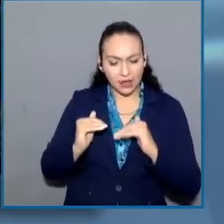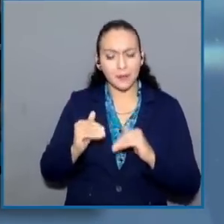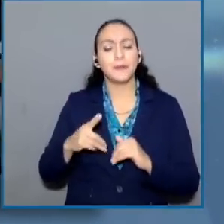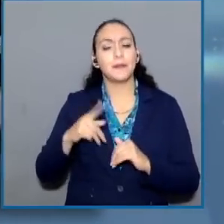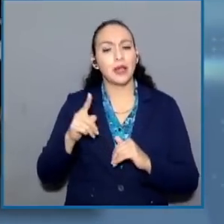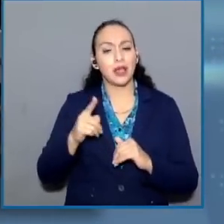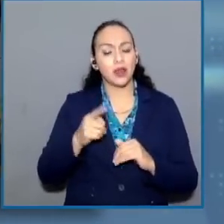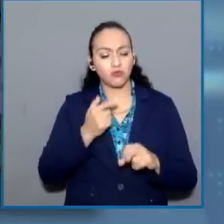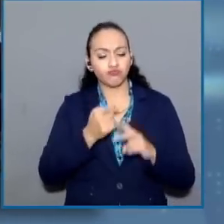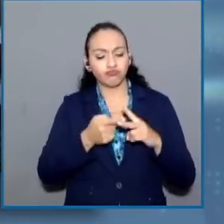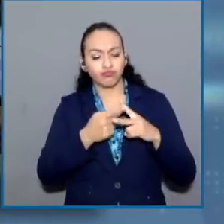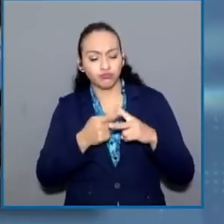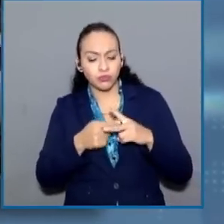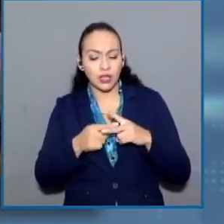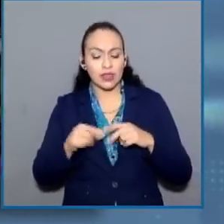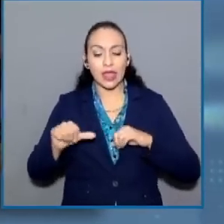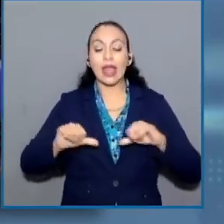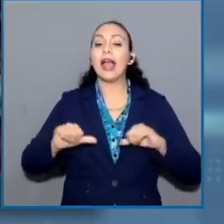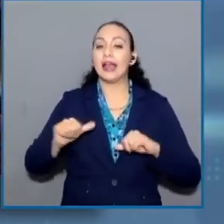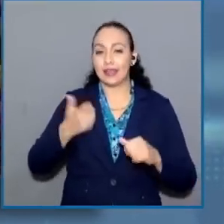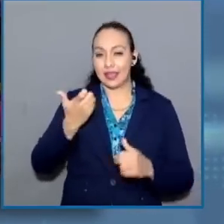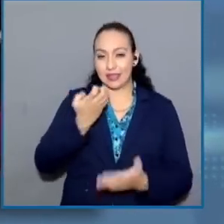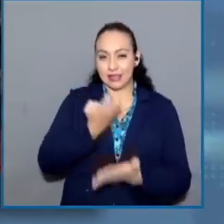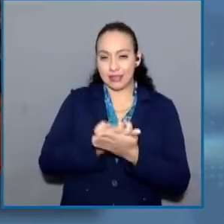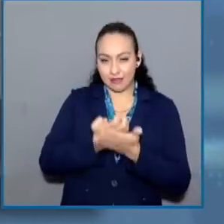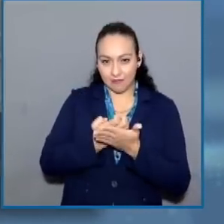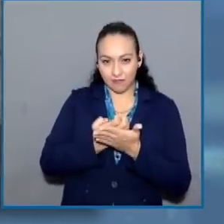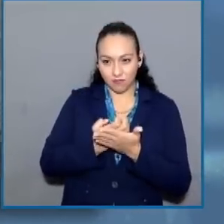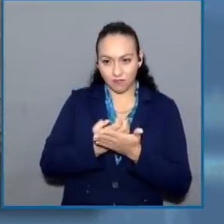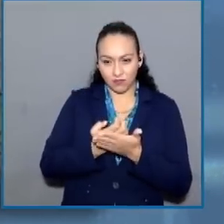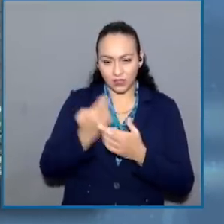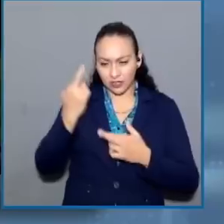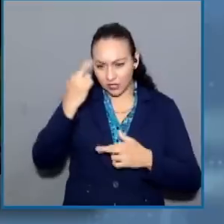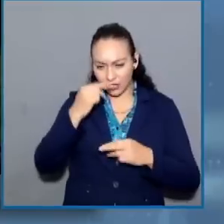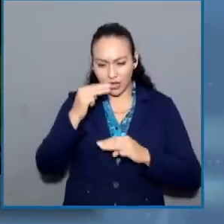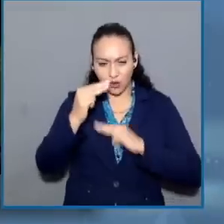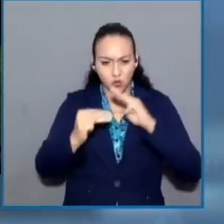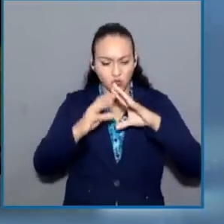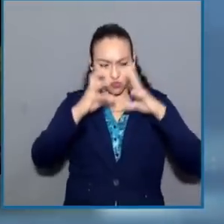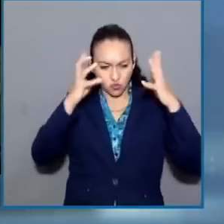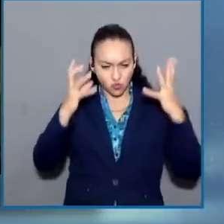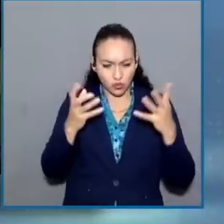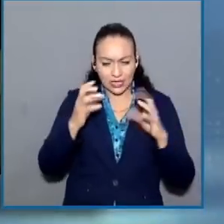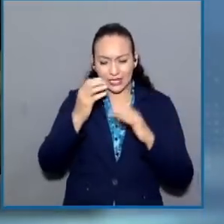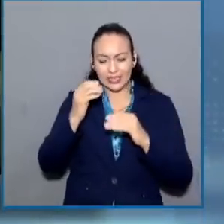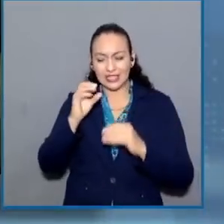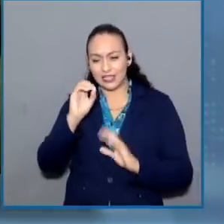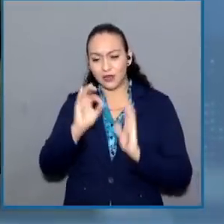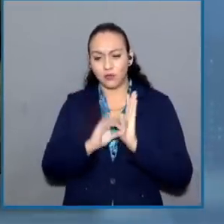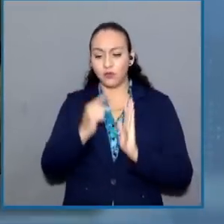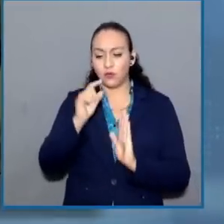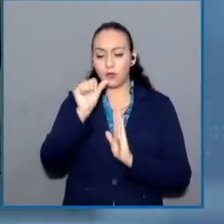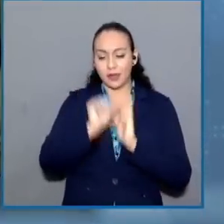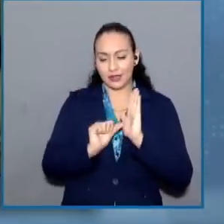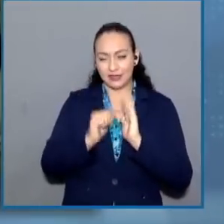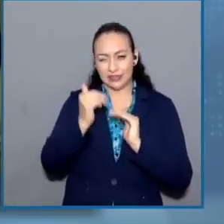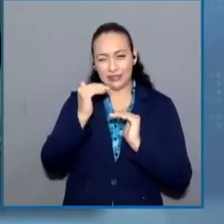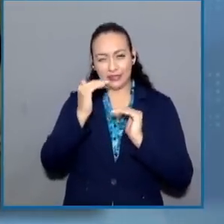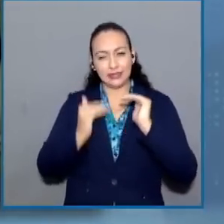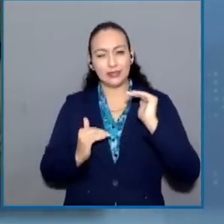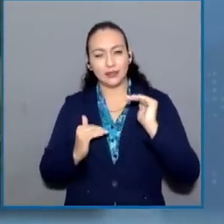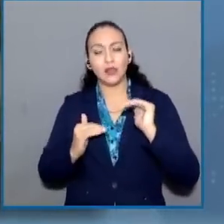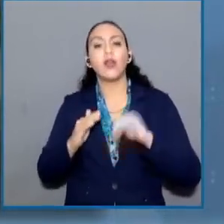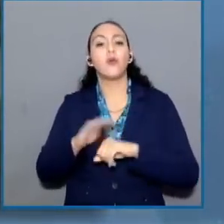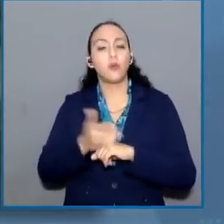actividad económica prevé que el indicador global retrocedió 0.1% mensual, debido al estancamiento de la industria y los